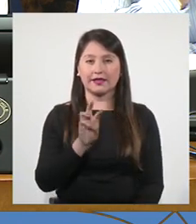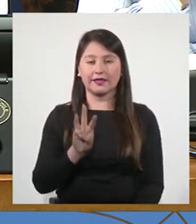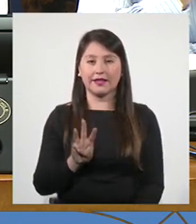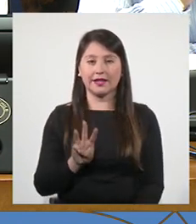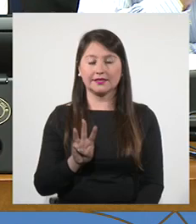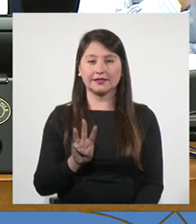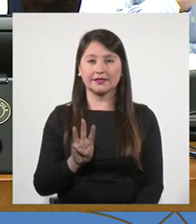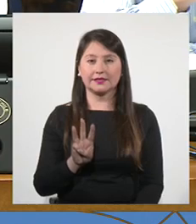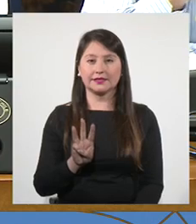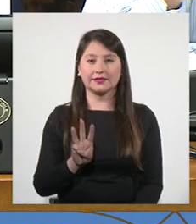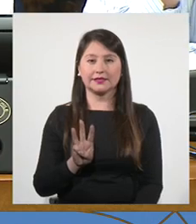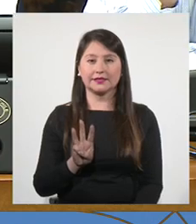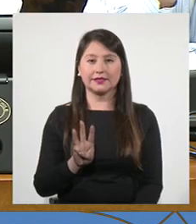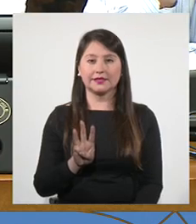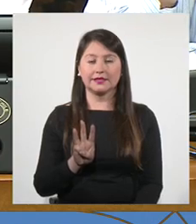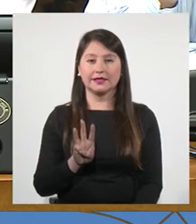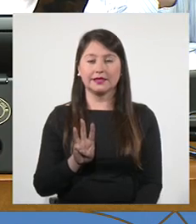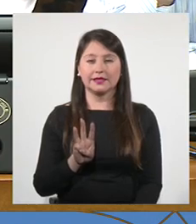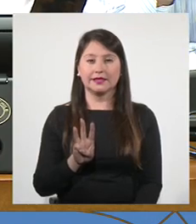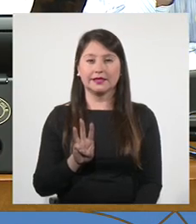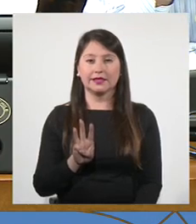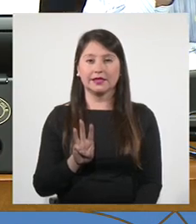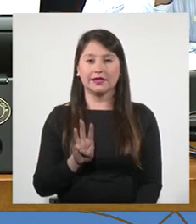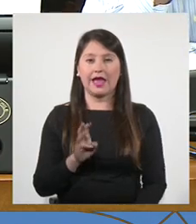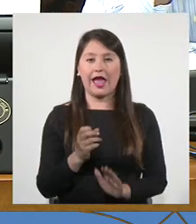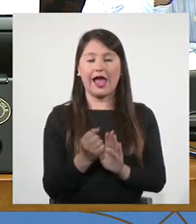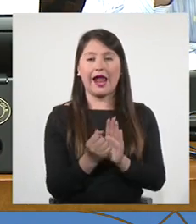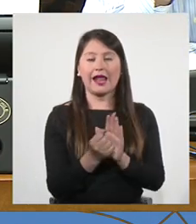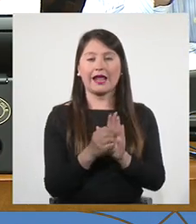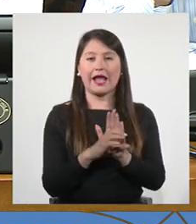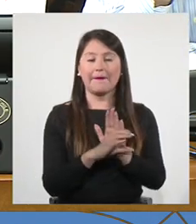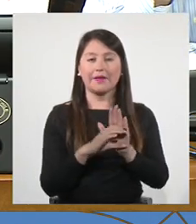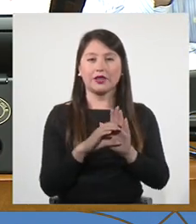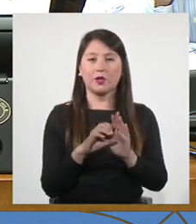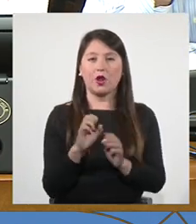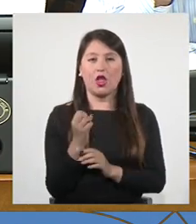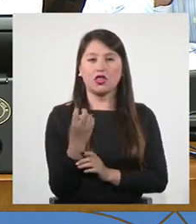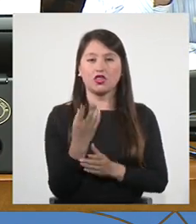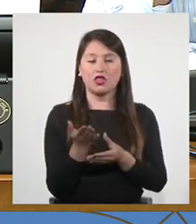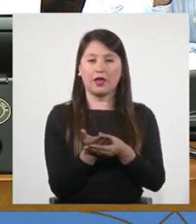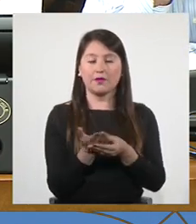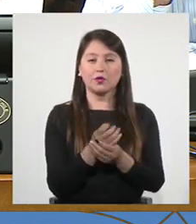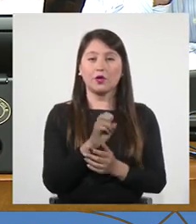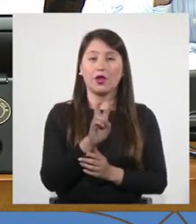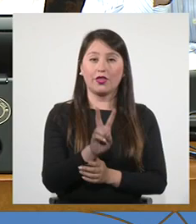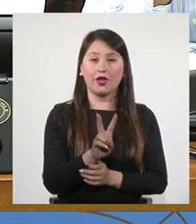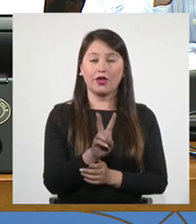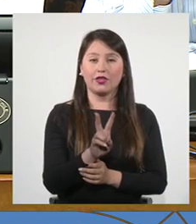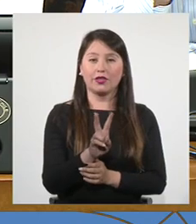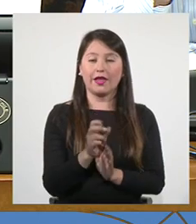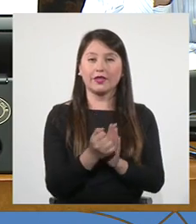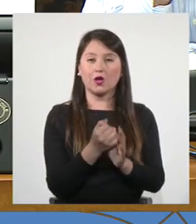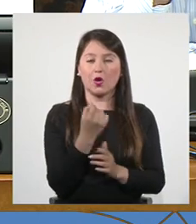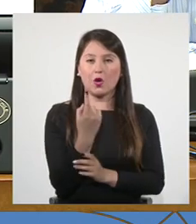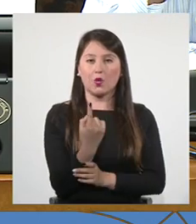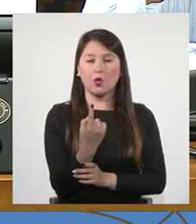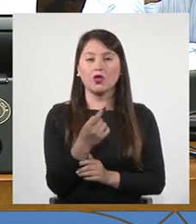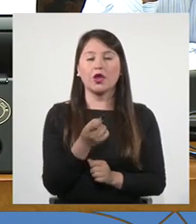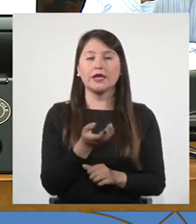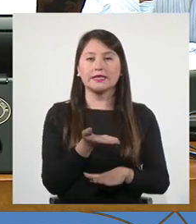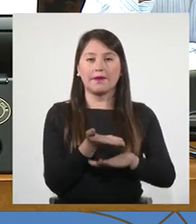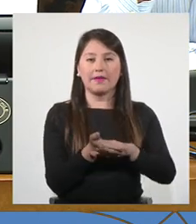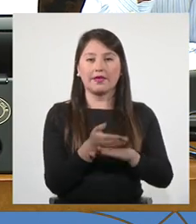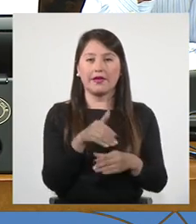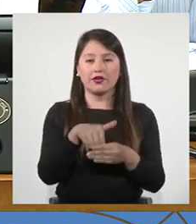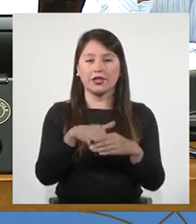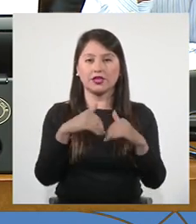363, corresponde al capítulo 2 del programa 1, glosa 2. Solicita votación